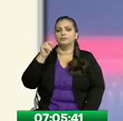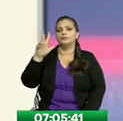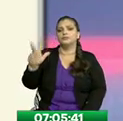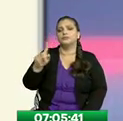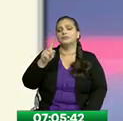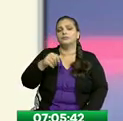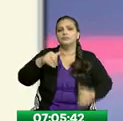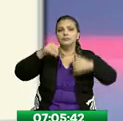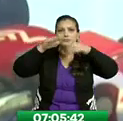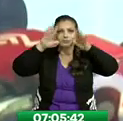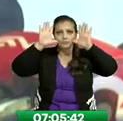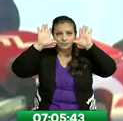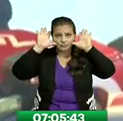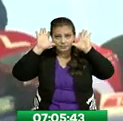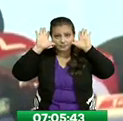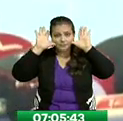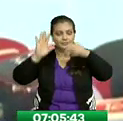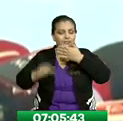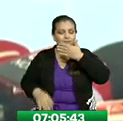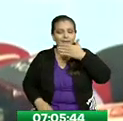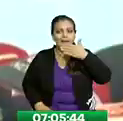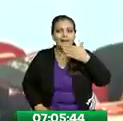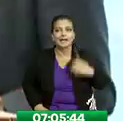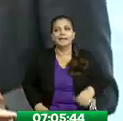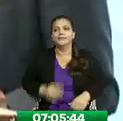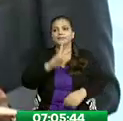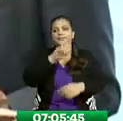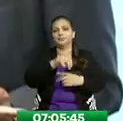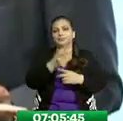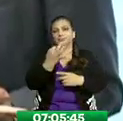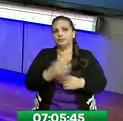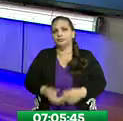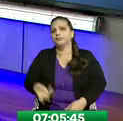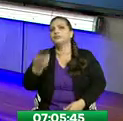de 2020, informó Valeria Navarro.